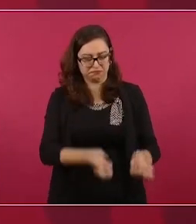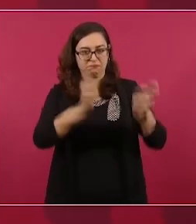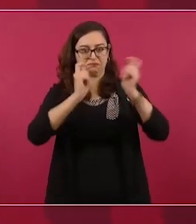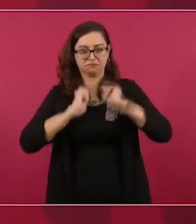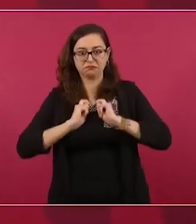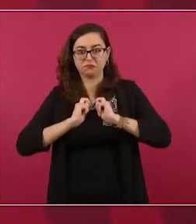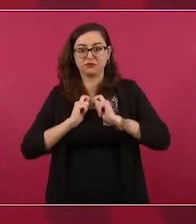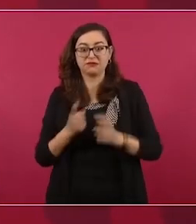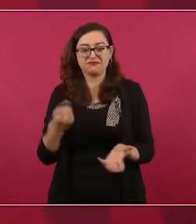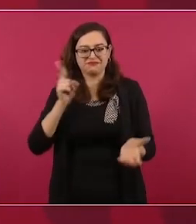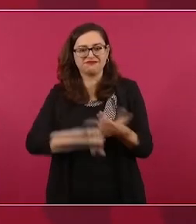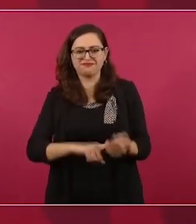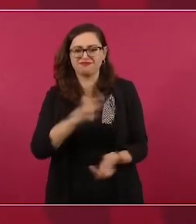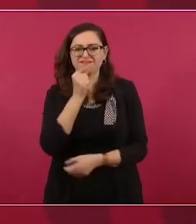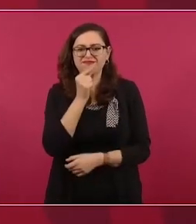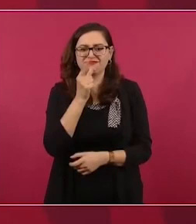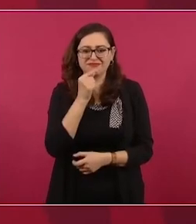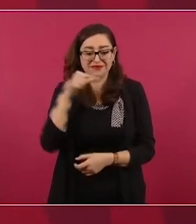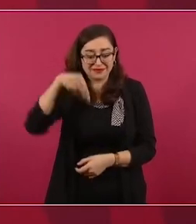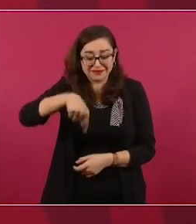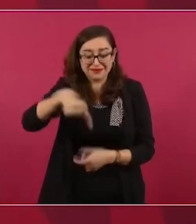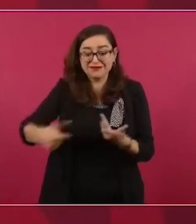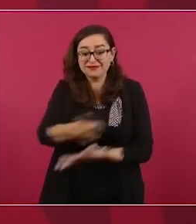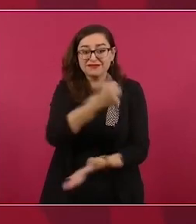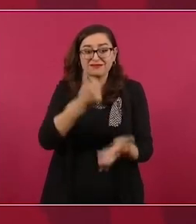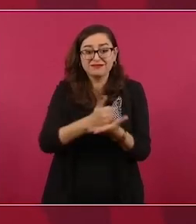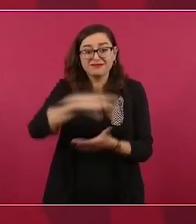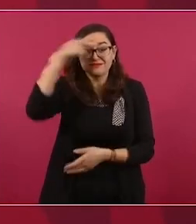con cerca de 100 mil elementos